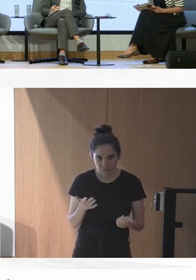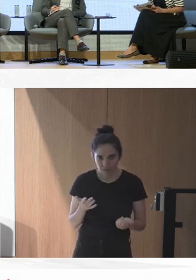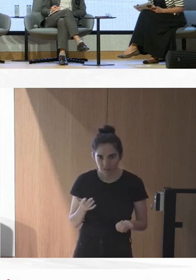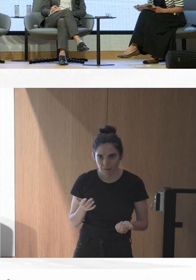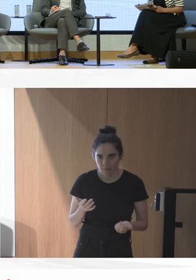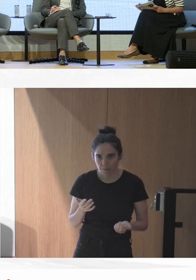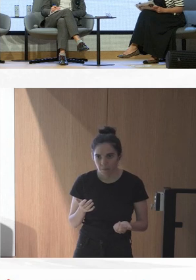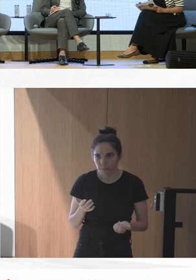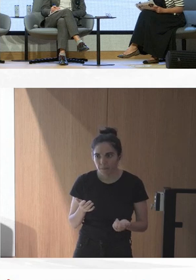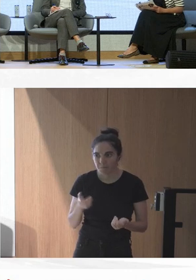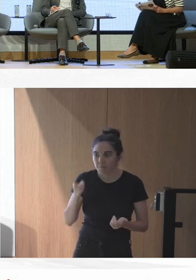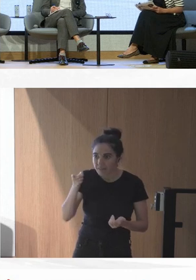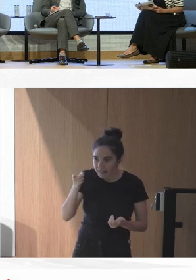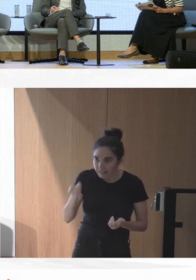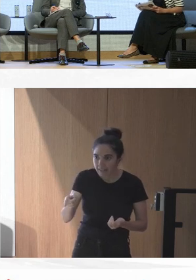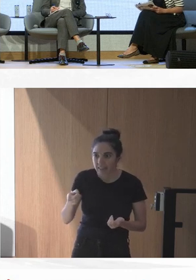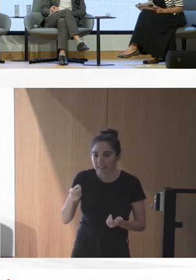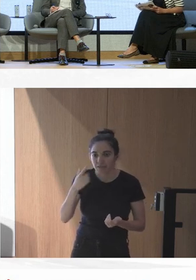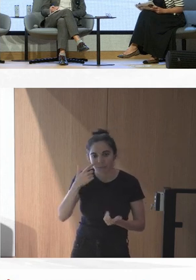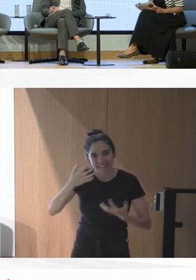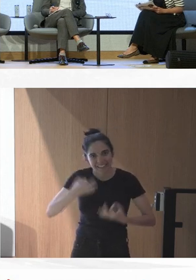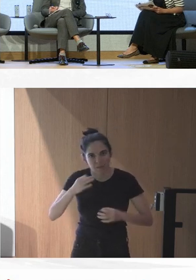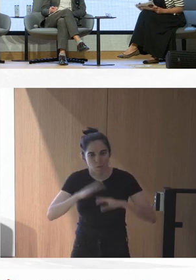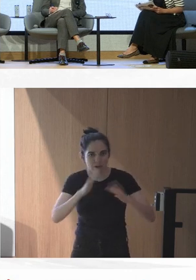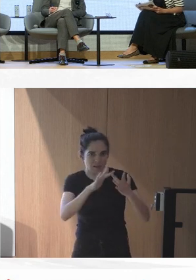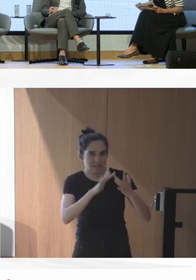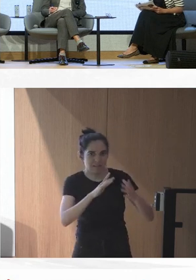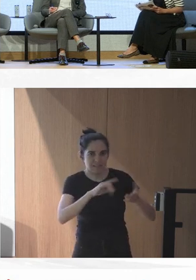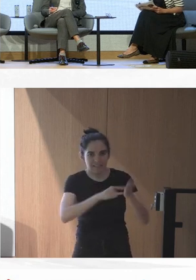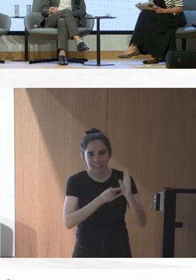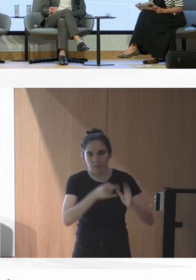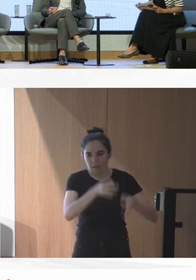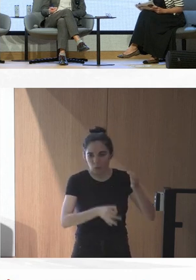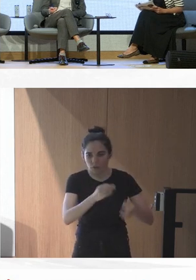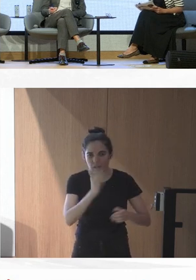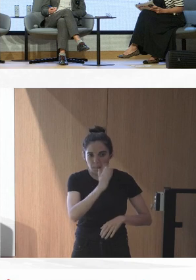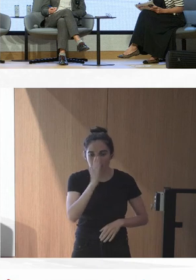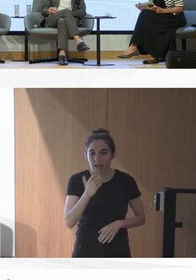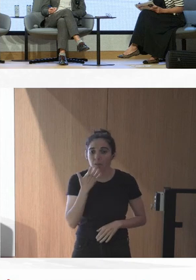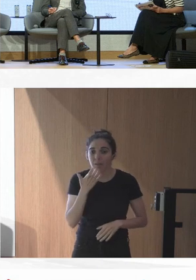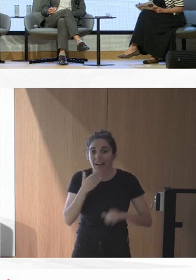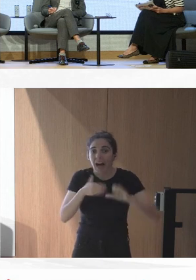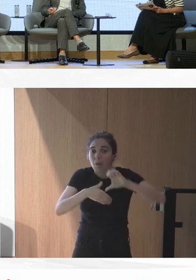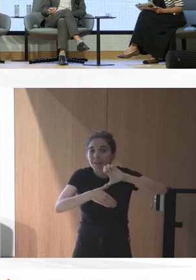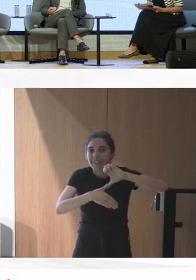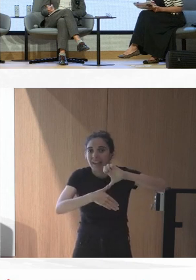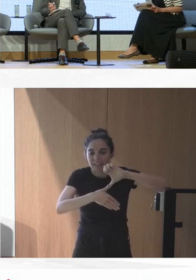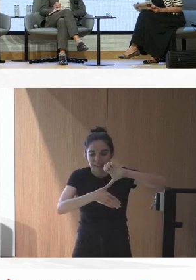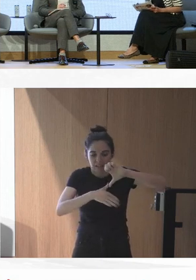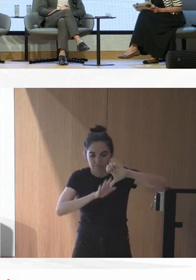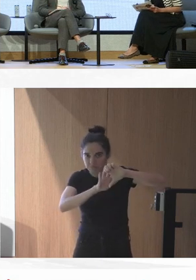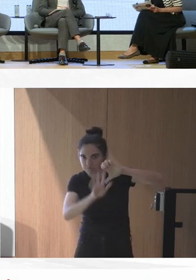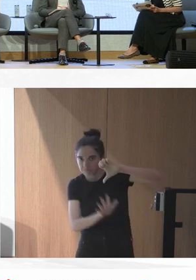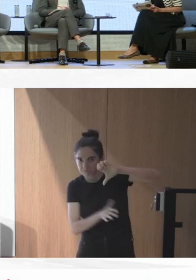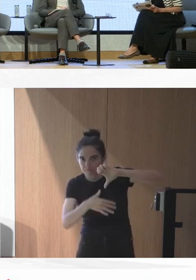riesgo de contacto con el sistema de justicia penal, ¿no? Y en América Latina, por lo menos, vivimos el drama de que